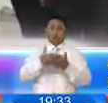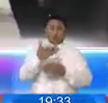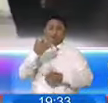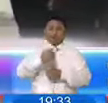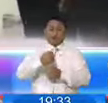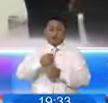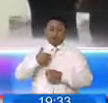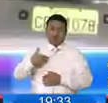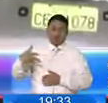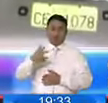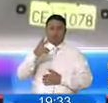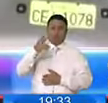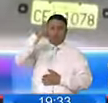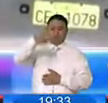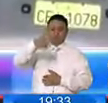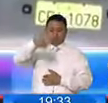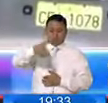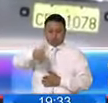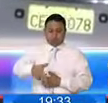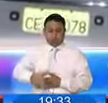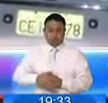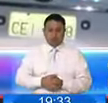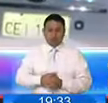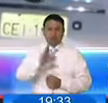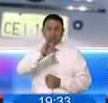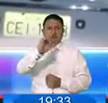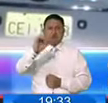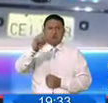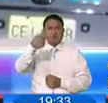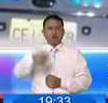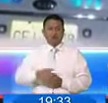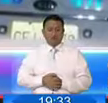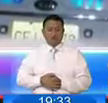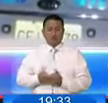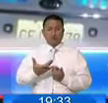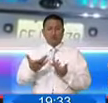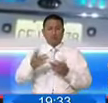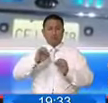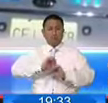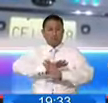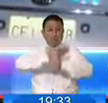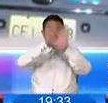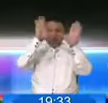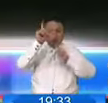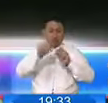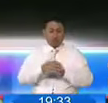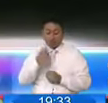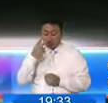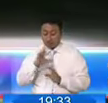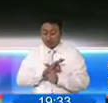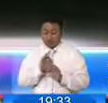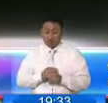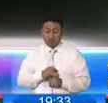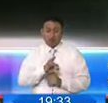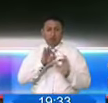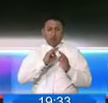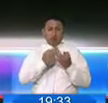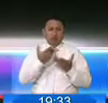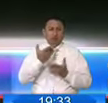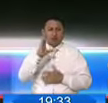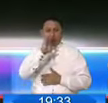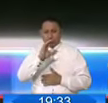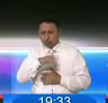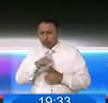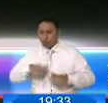trabajo cayó por una pendiente de más de 700 metros el hecho ocurrió a la madrugada por lo que nadie se percató los familiares estaban por